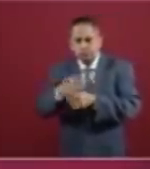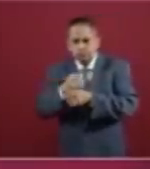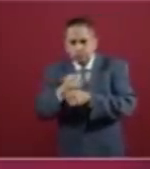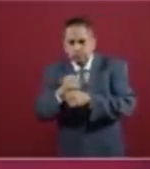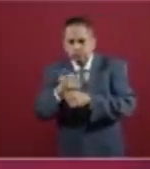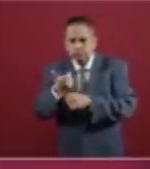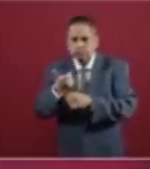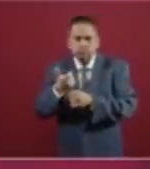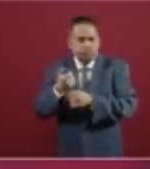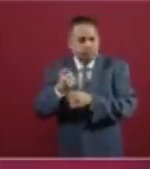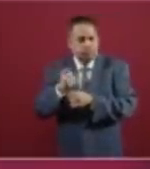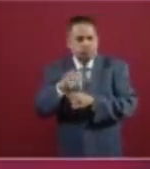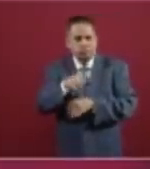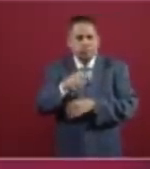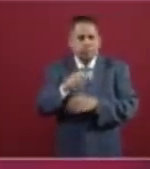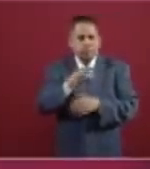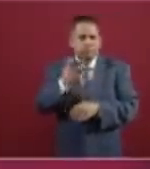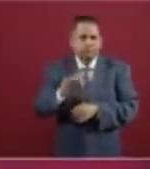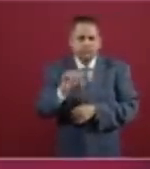financiera.